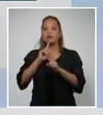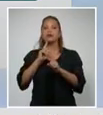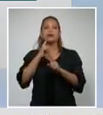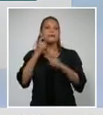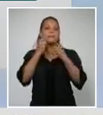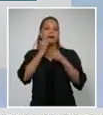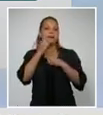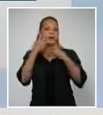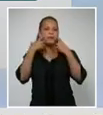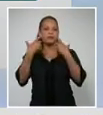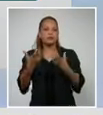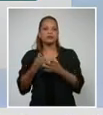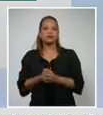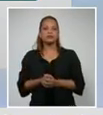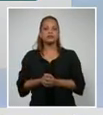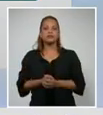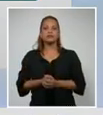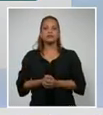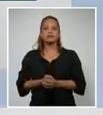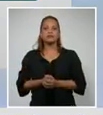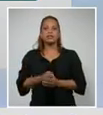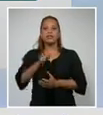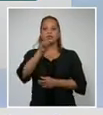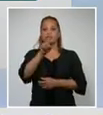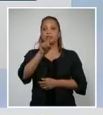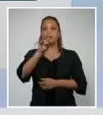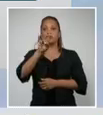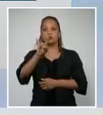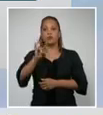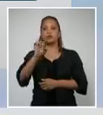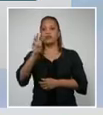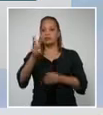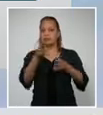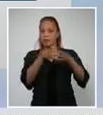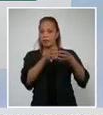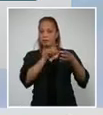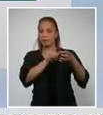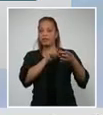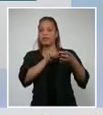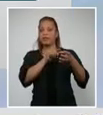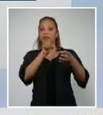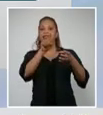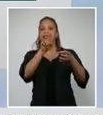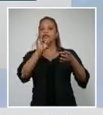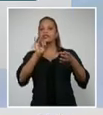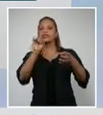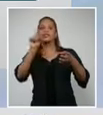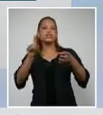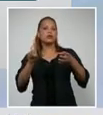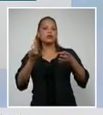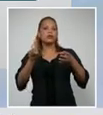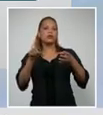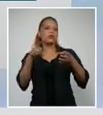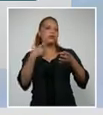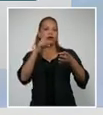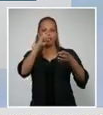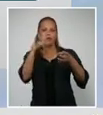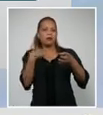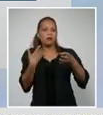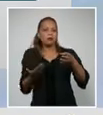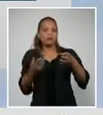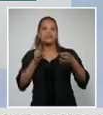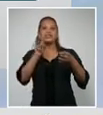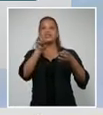importante, de esos 193, 171 tienen 18 años